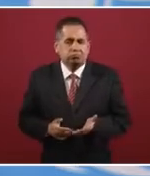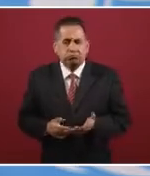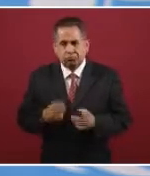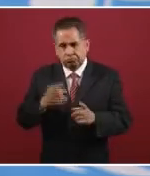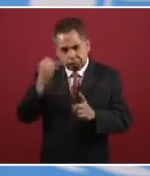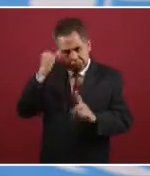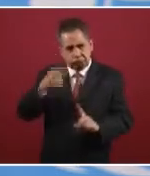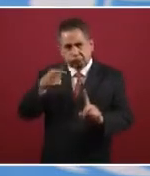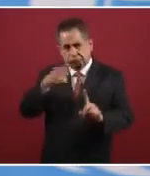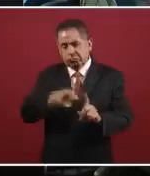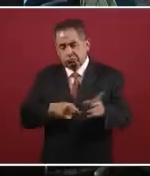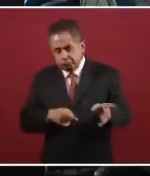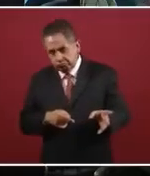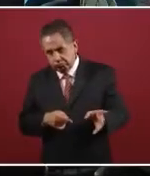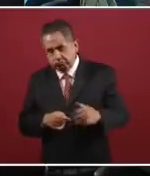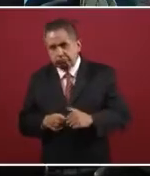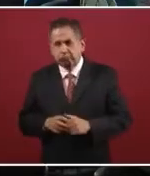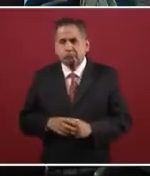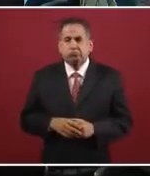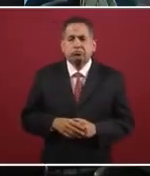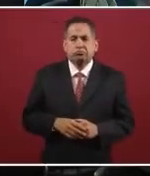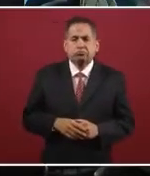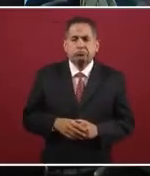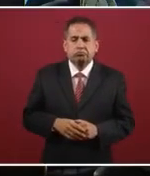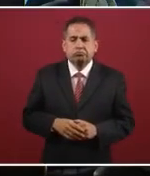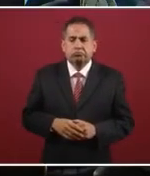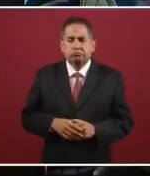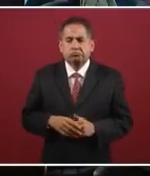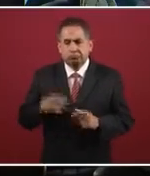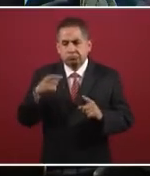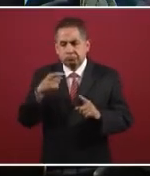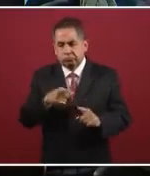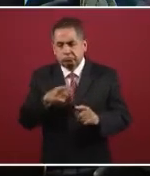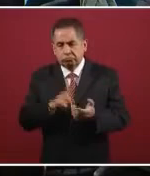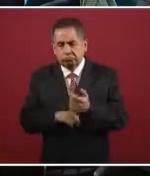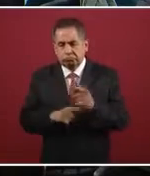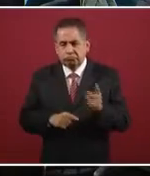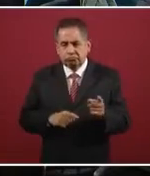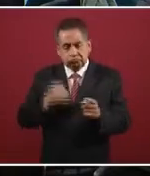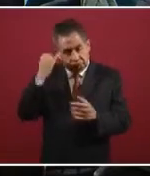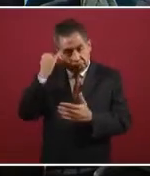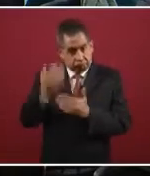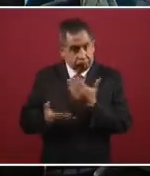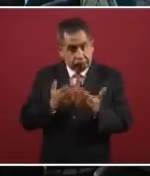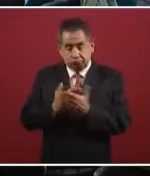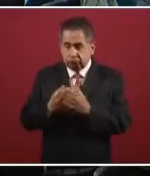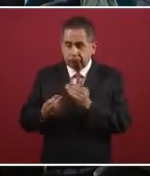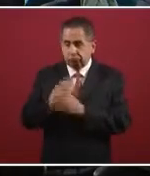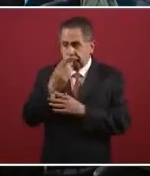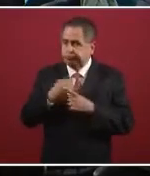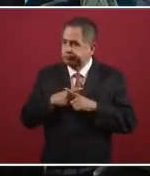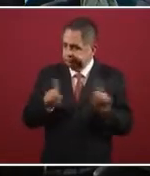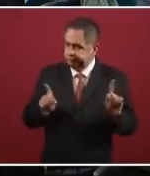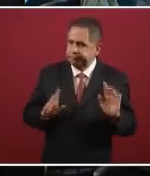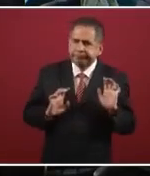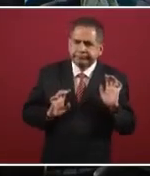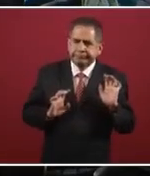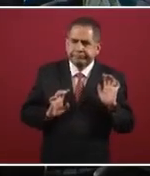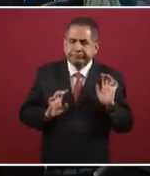ese es el tema, es un planteamiento nuevo, distinto,